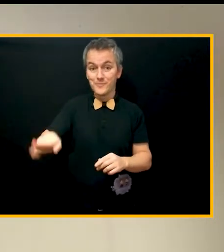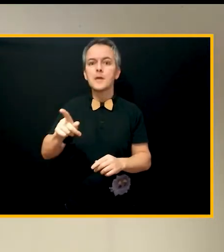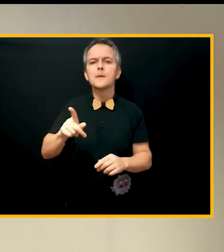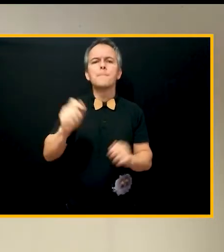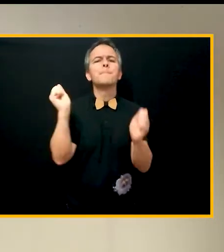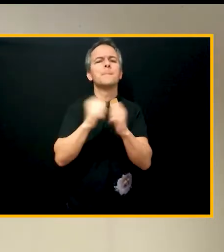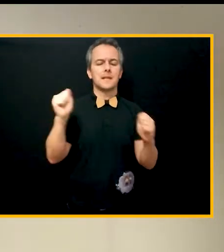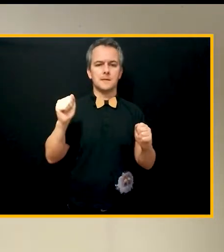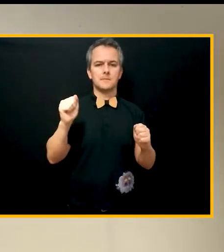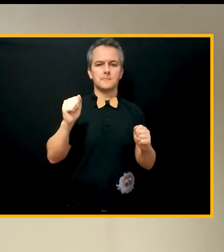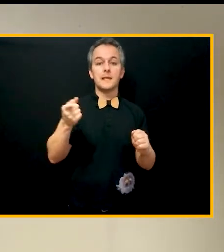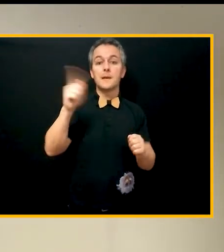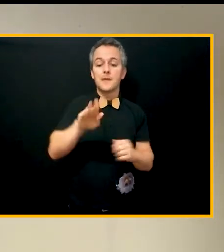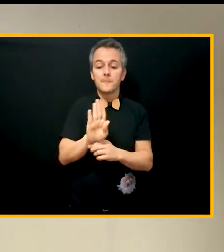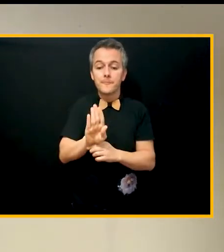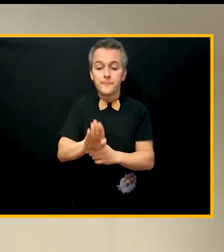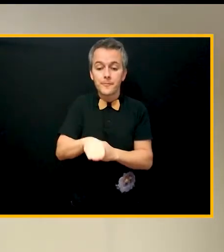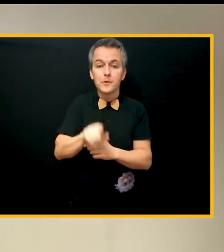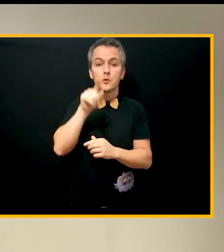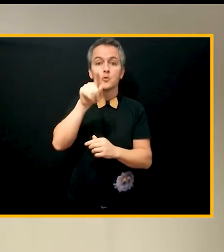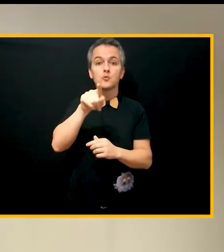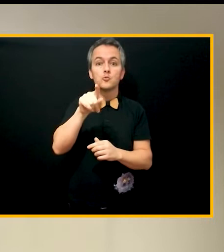Tiene un pedal con el que podemos apagar el sonido